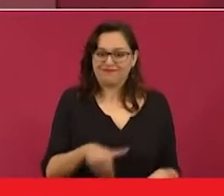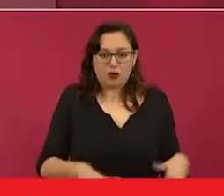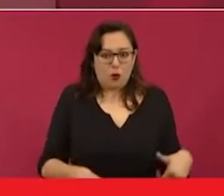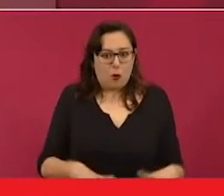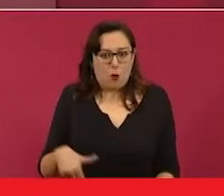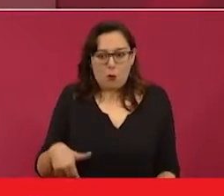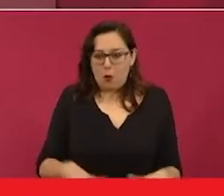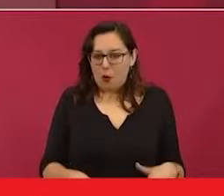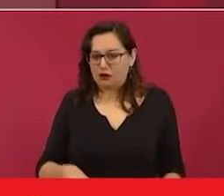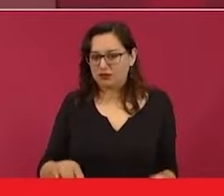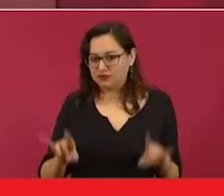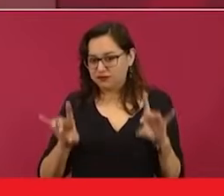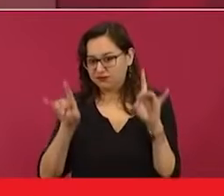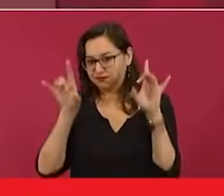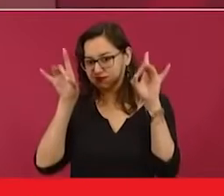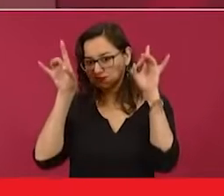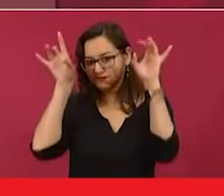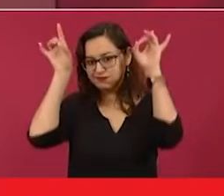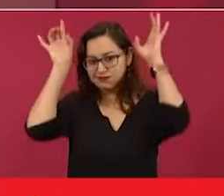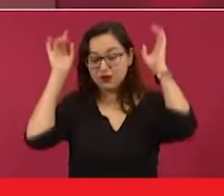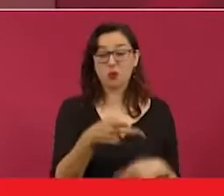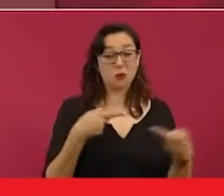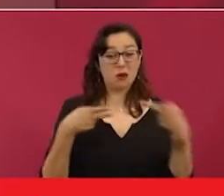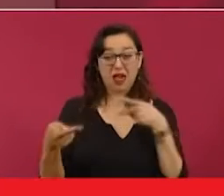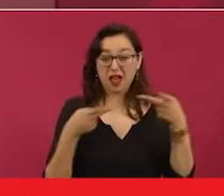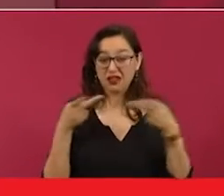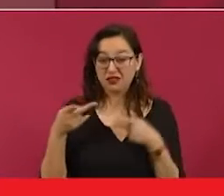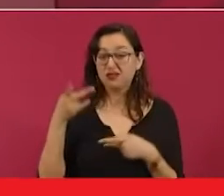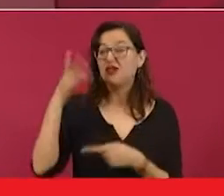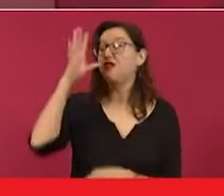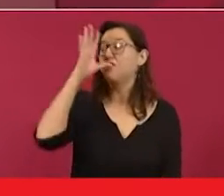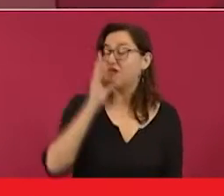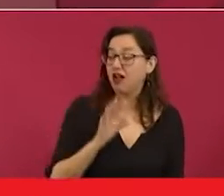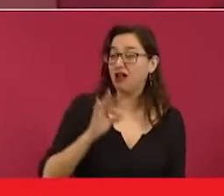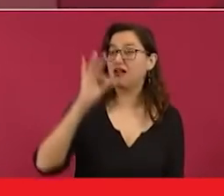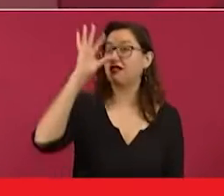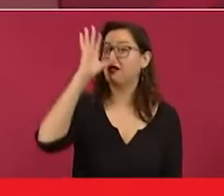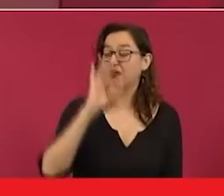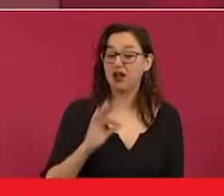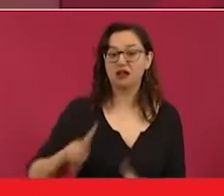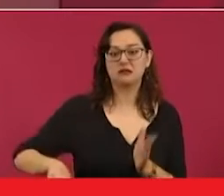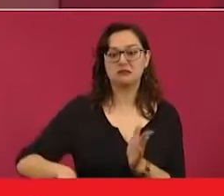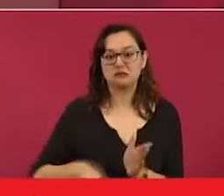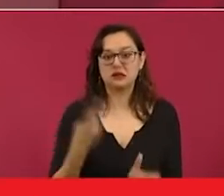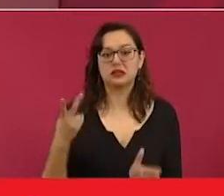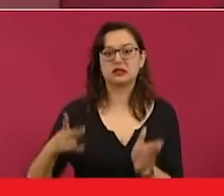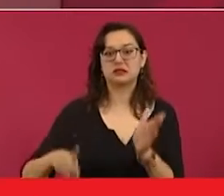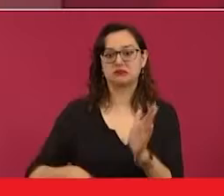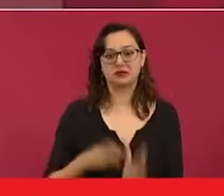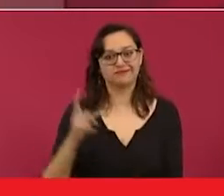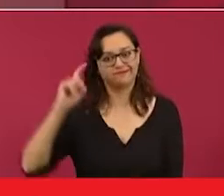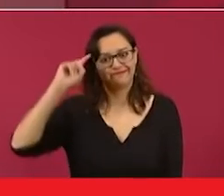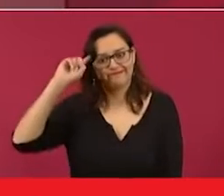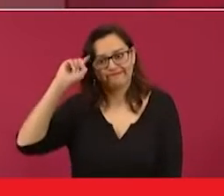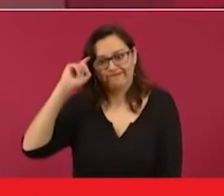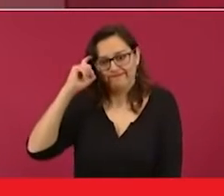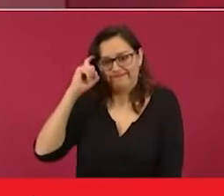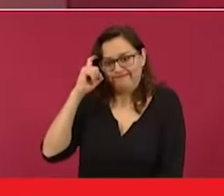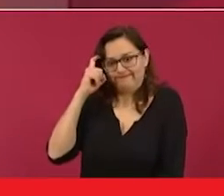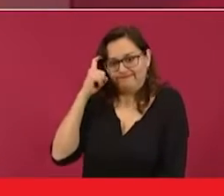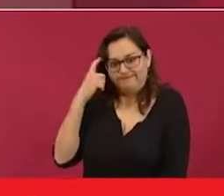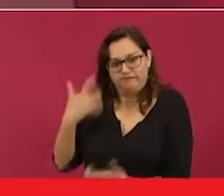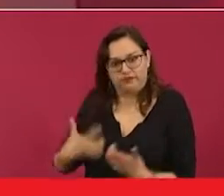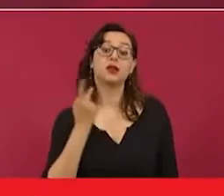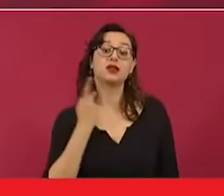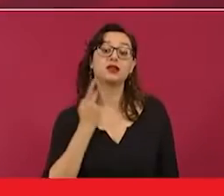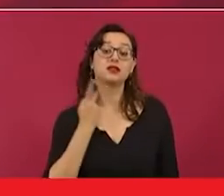molestos, no les sale nada. En política, una de las cosas que no se